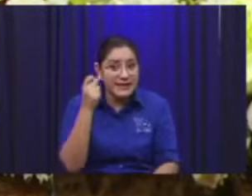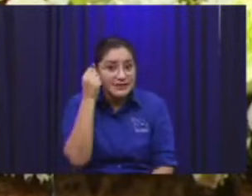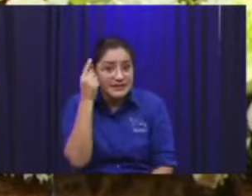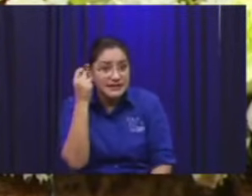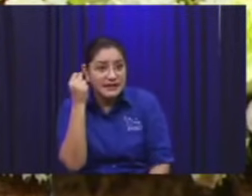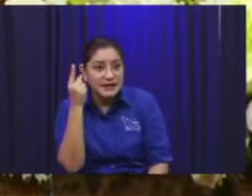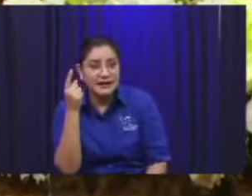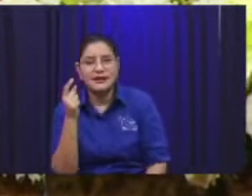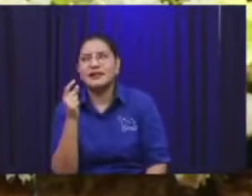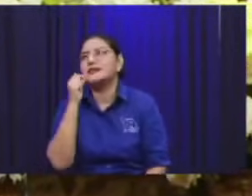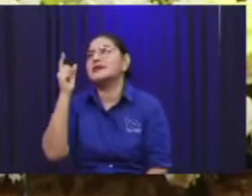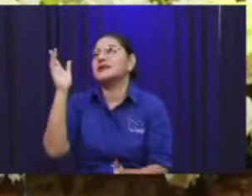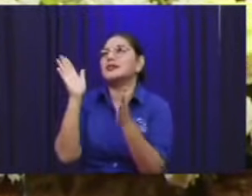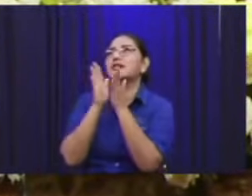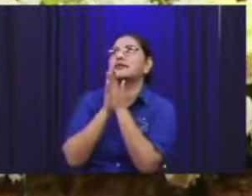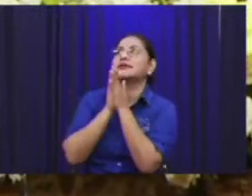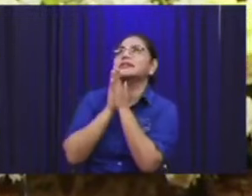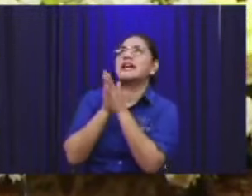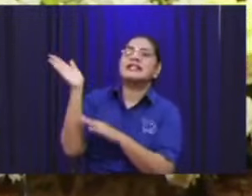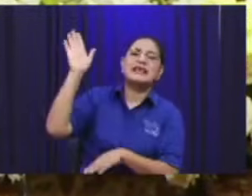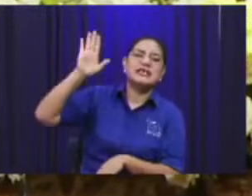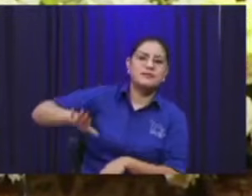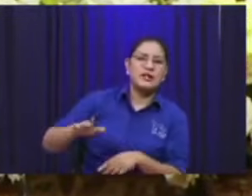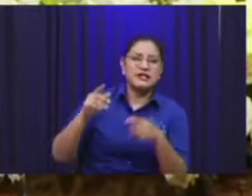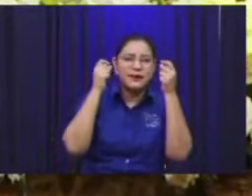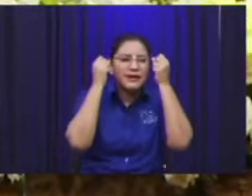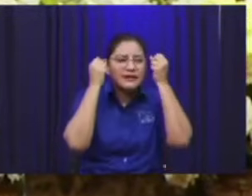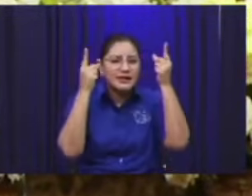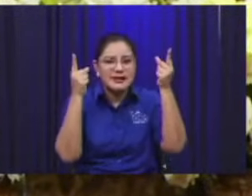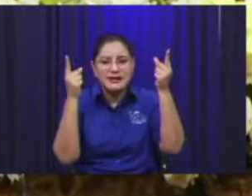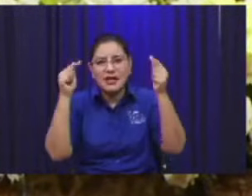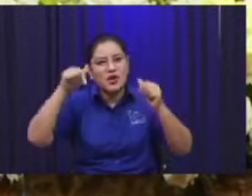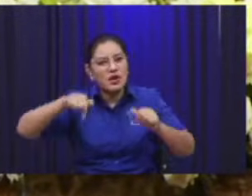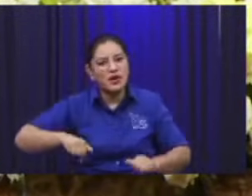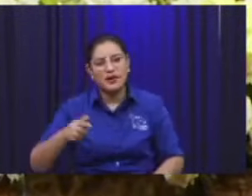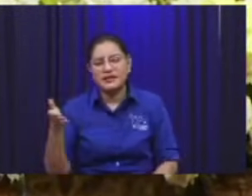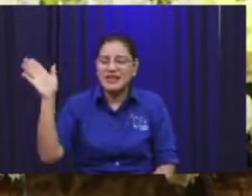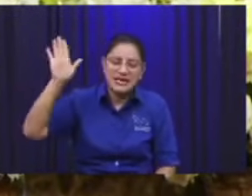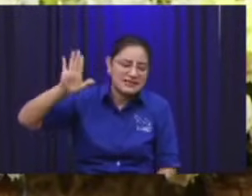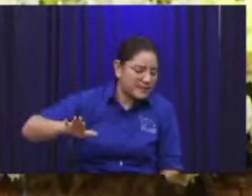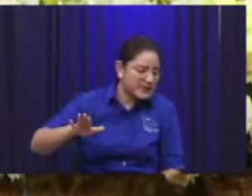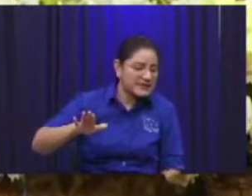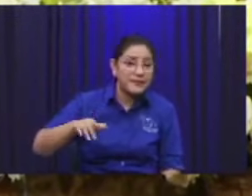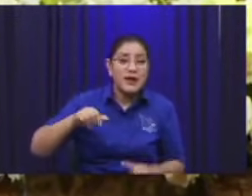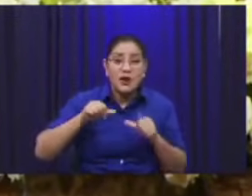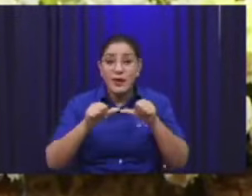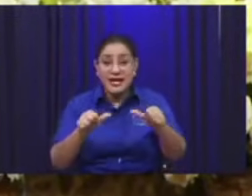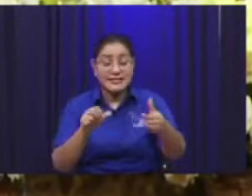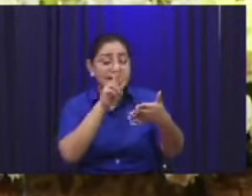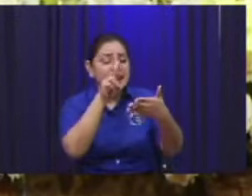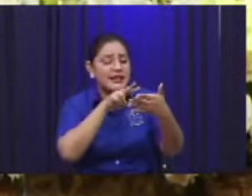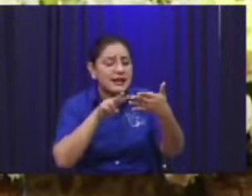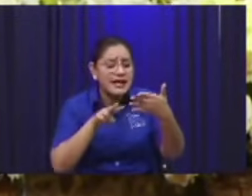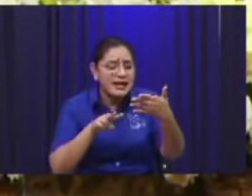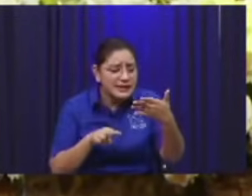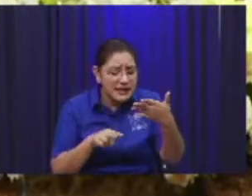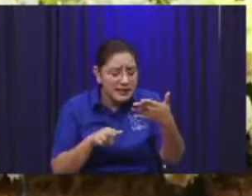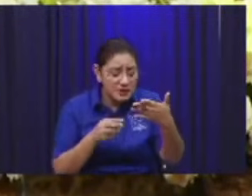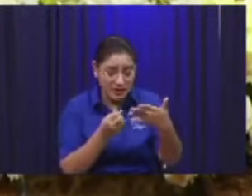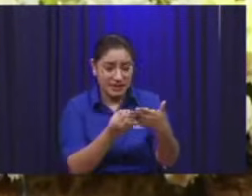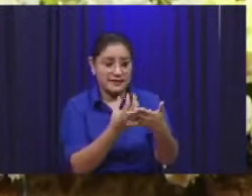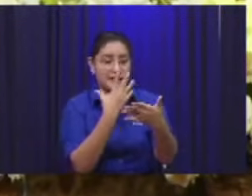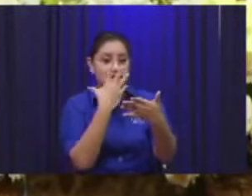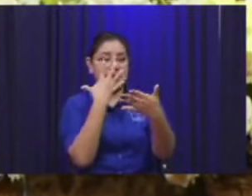diga señor después lo entenderé lo que no entiendo ahora lo entenderé después pero voy a seguir acá te van a saltar